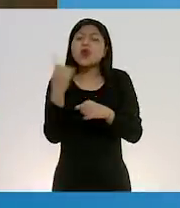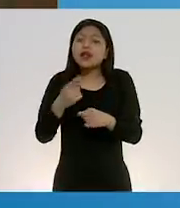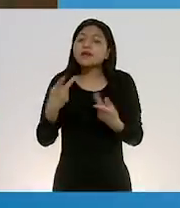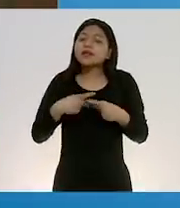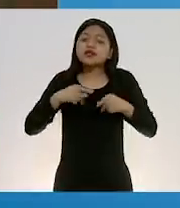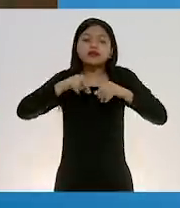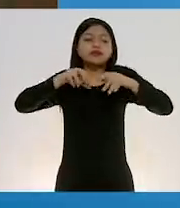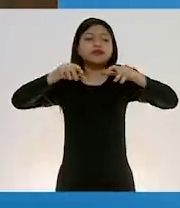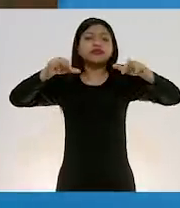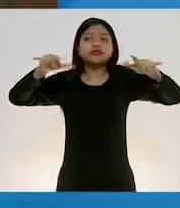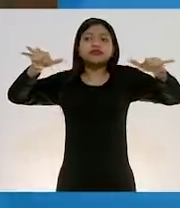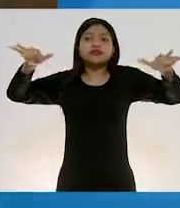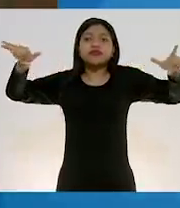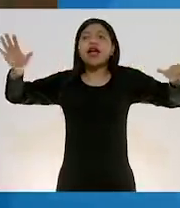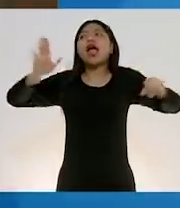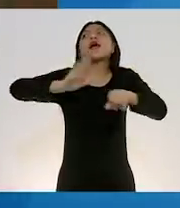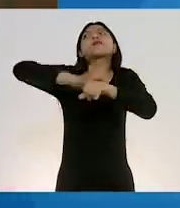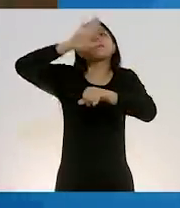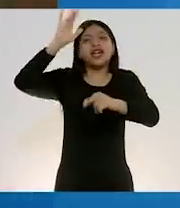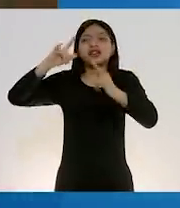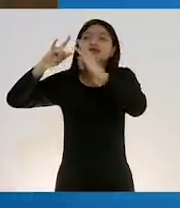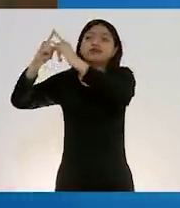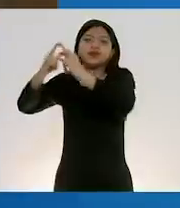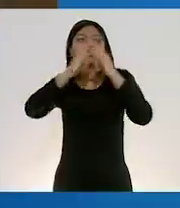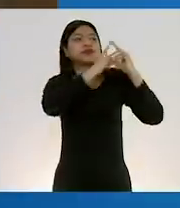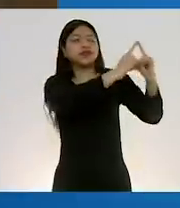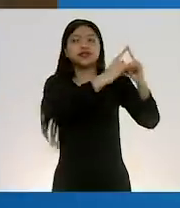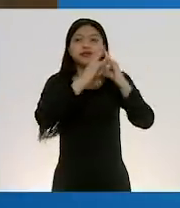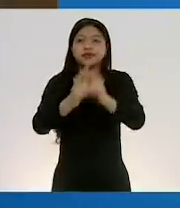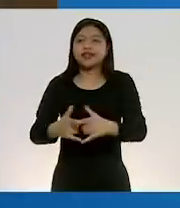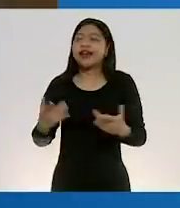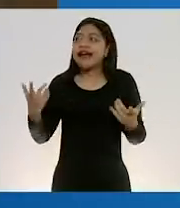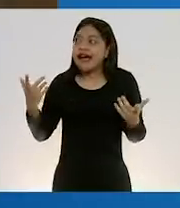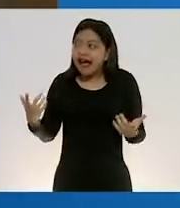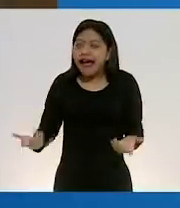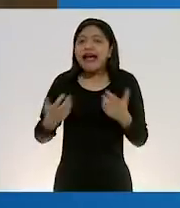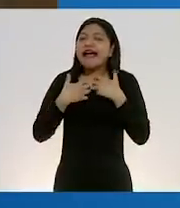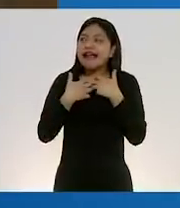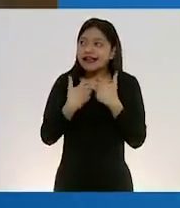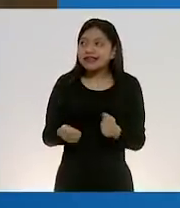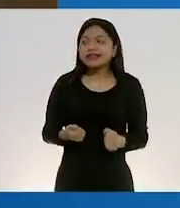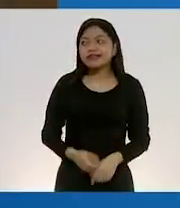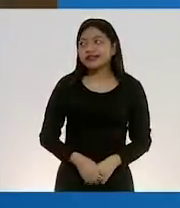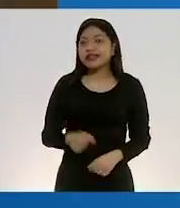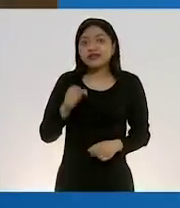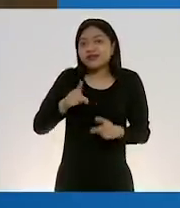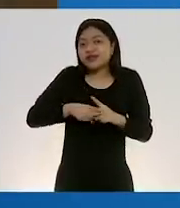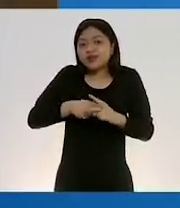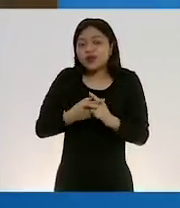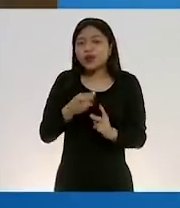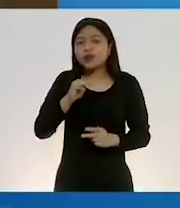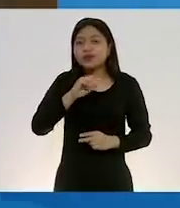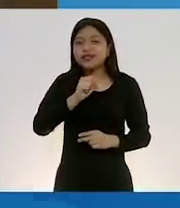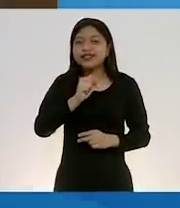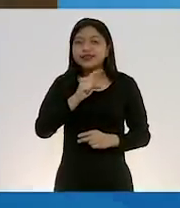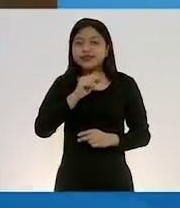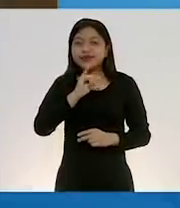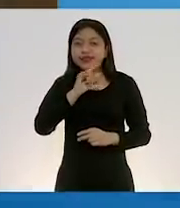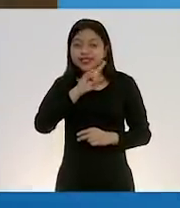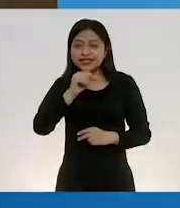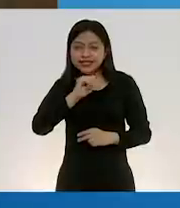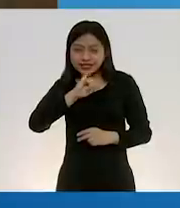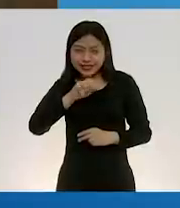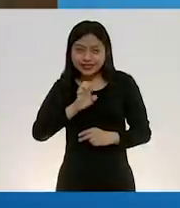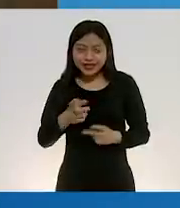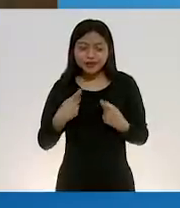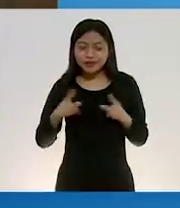extendiendo. Y aquí nos encontramos otra vez un punto en que volvemos al tema del mestizaje cultural, porque